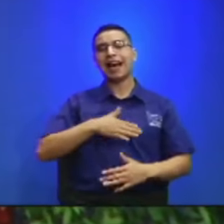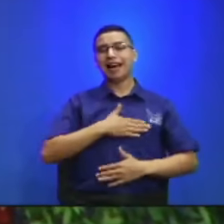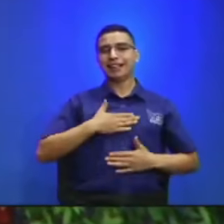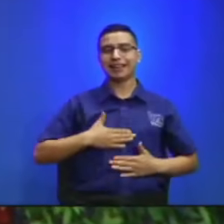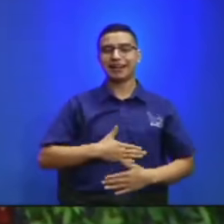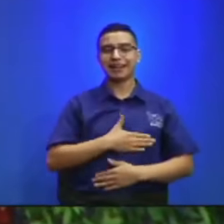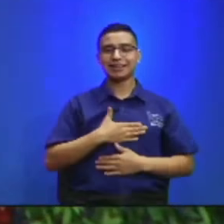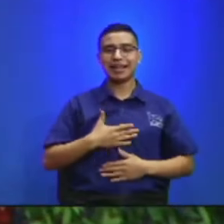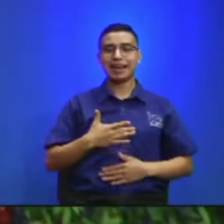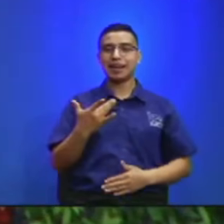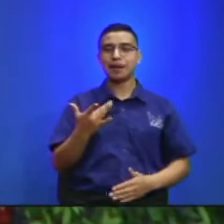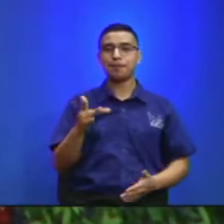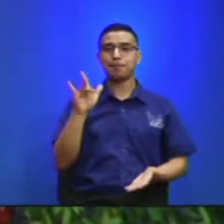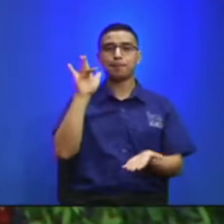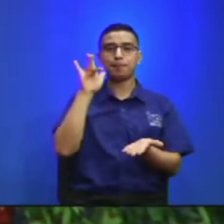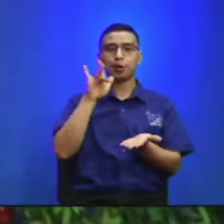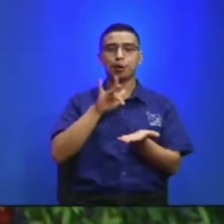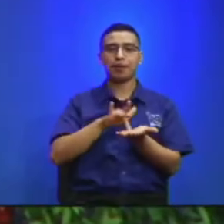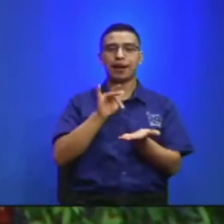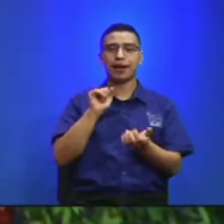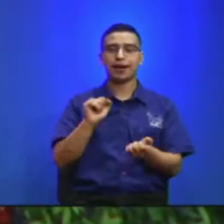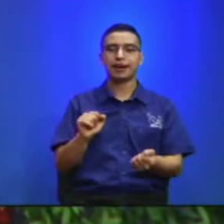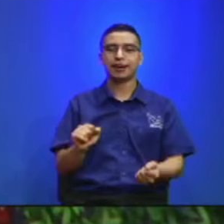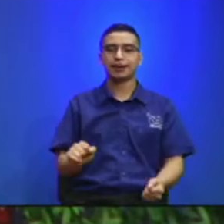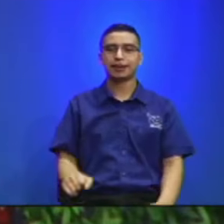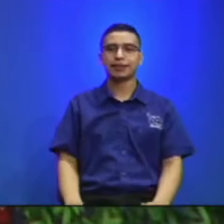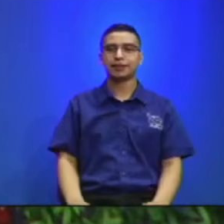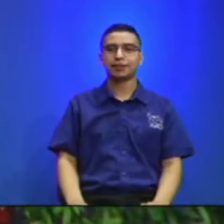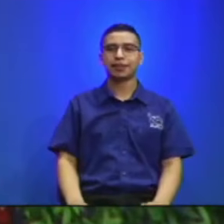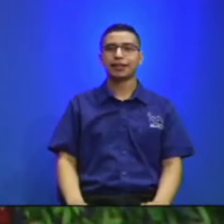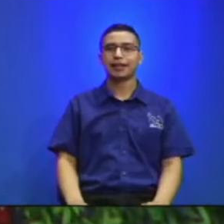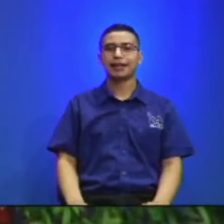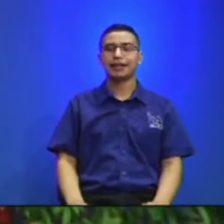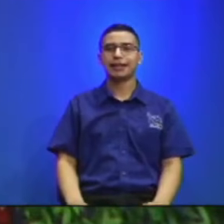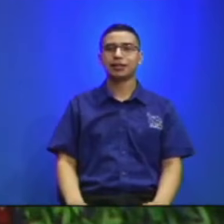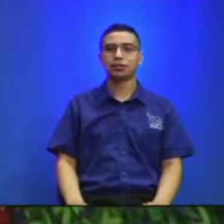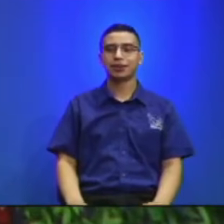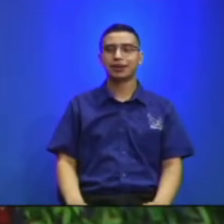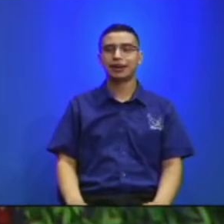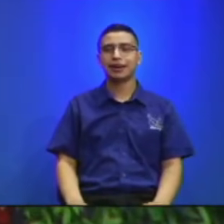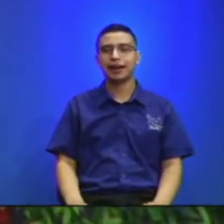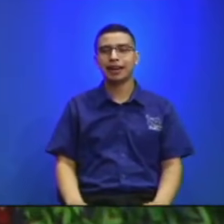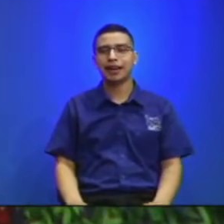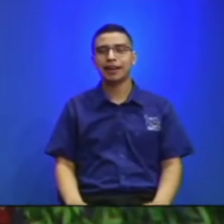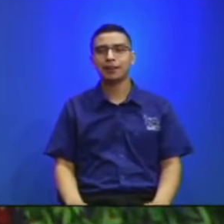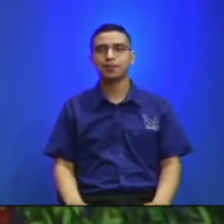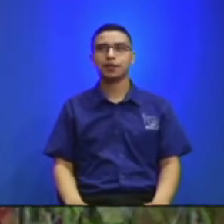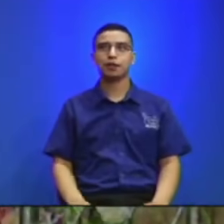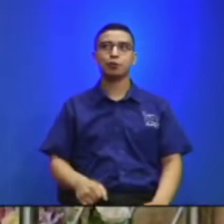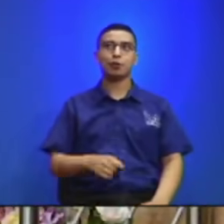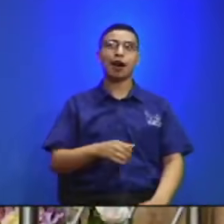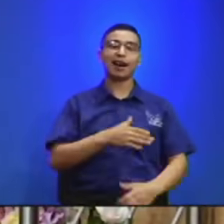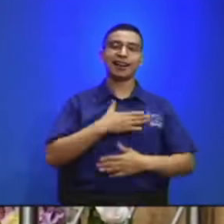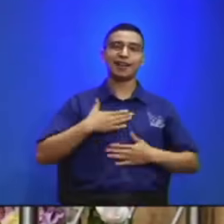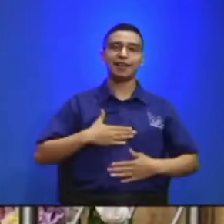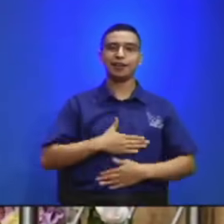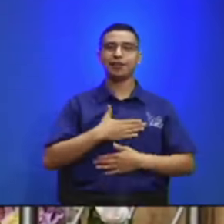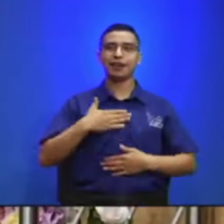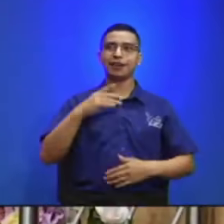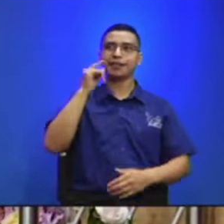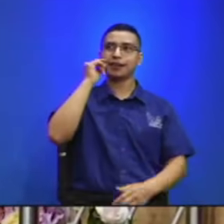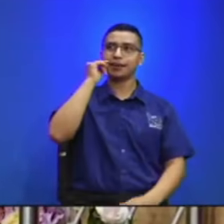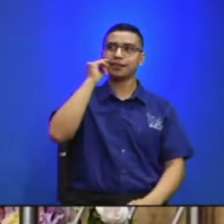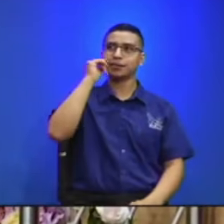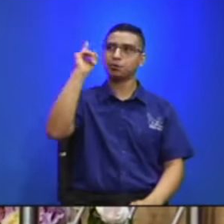algunas banderas del otro lado es el fin eso es más o menos como cuando uno prueba el verdadero